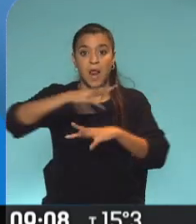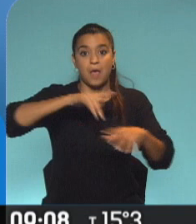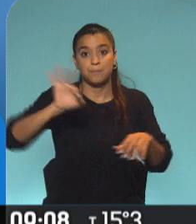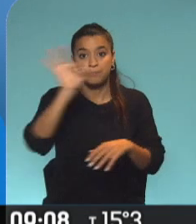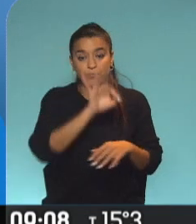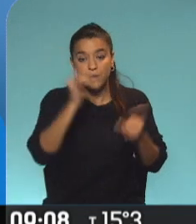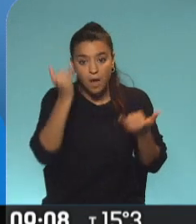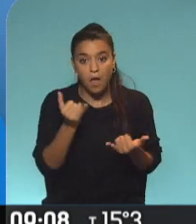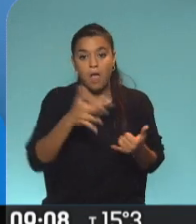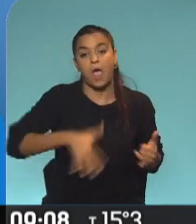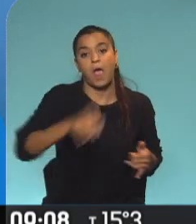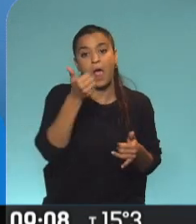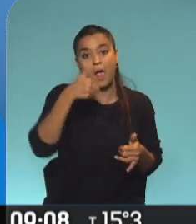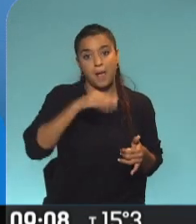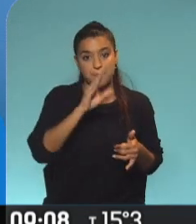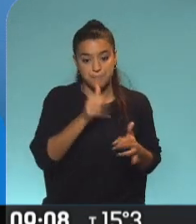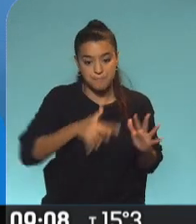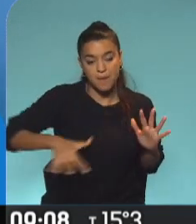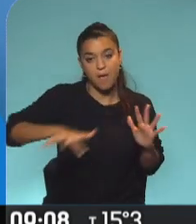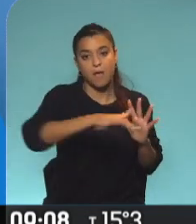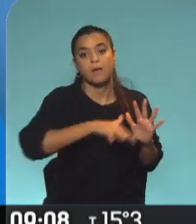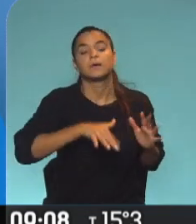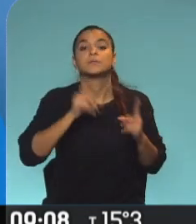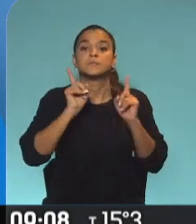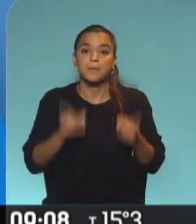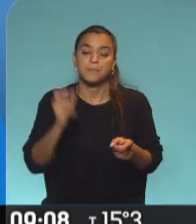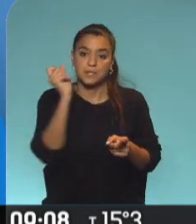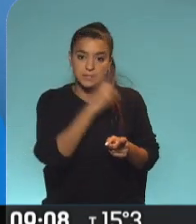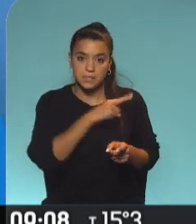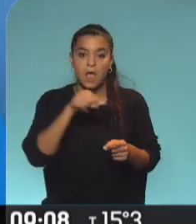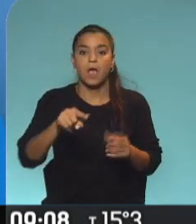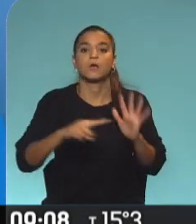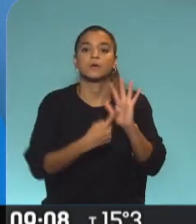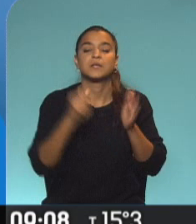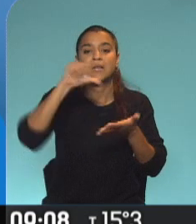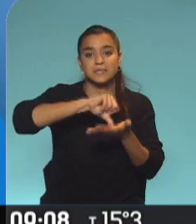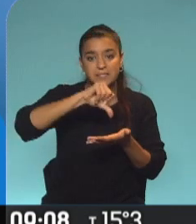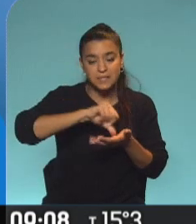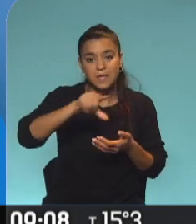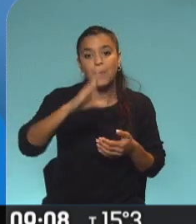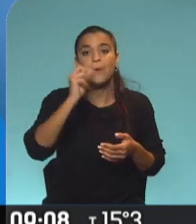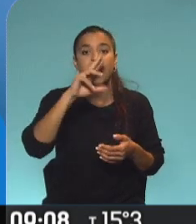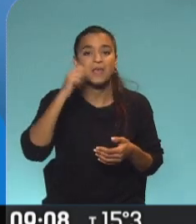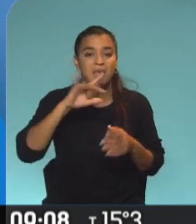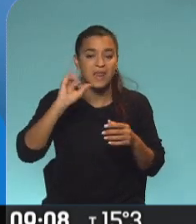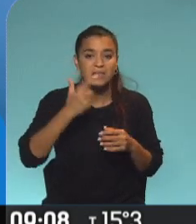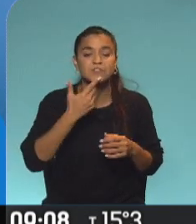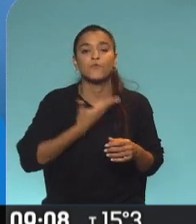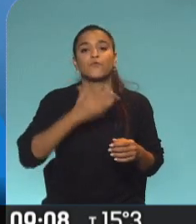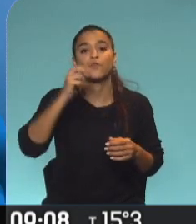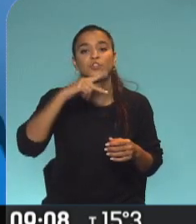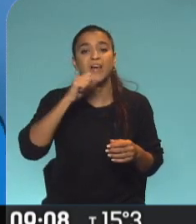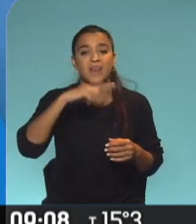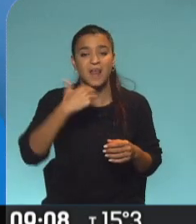observa en el área metropolitana Buenos Aires, se observa en el Chaco, en las ciudades de Resistencias, Barranqueras, Fontana,